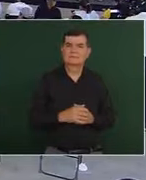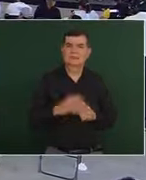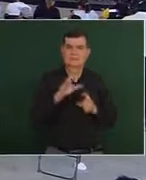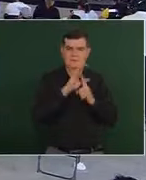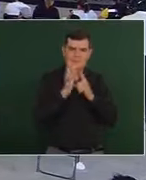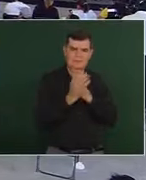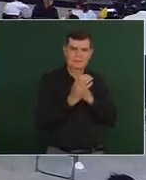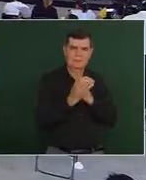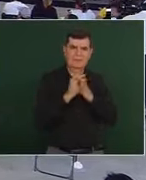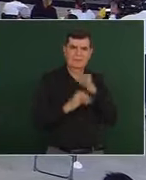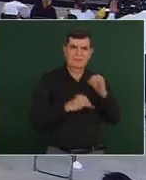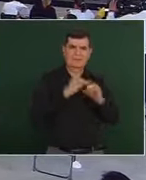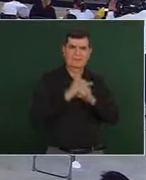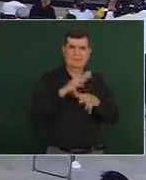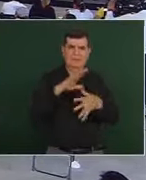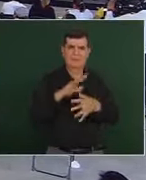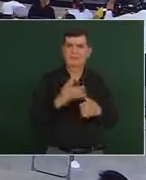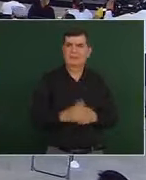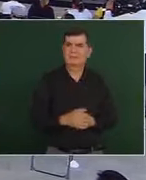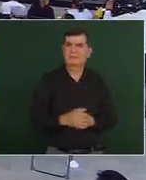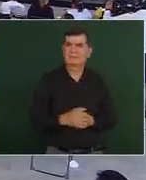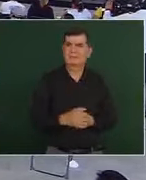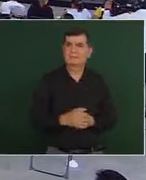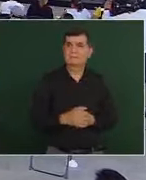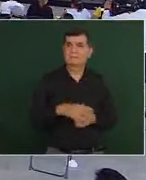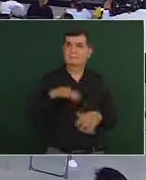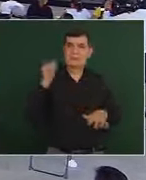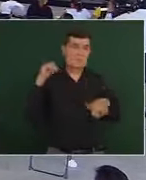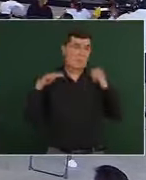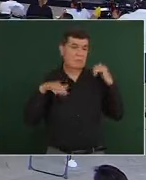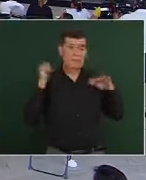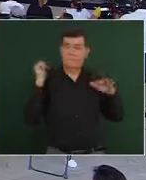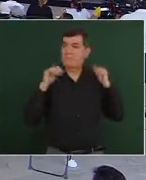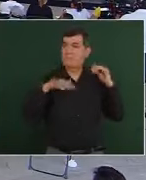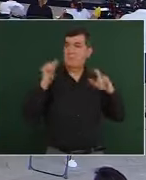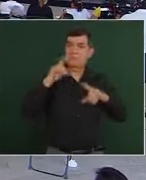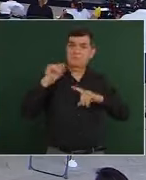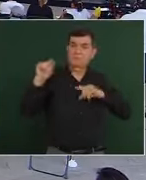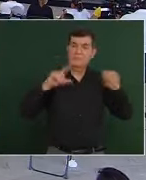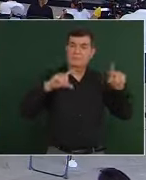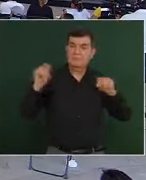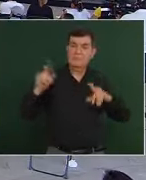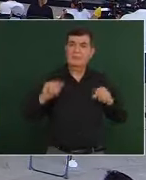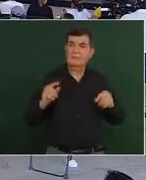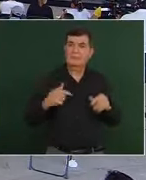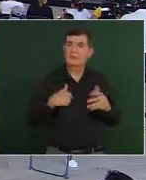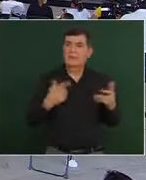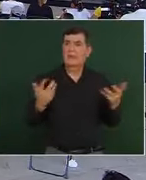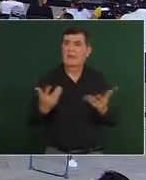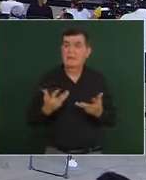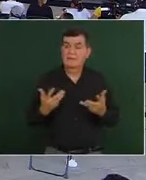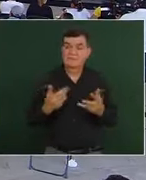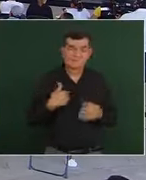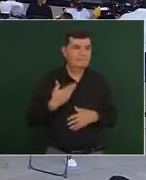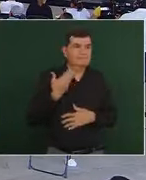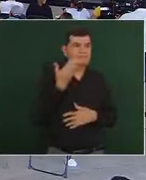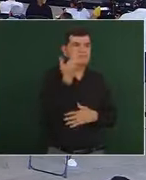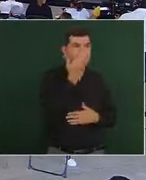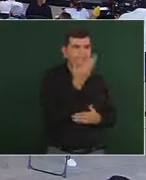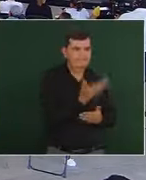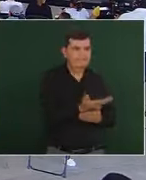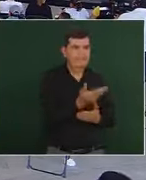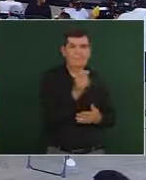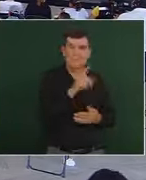Comisión Interamericana. Se van todos, al grado que el que tiene que hacer la solicitud es el